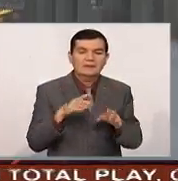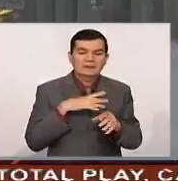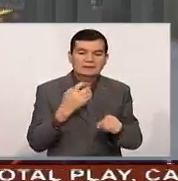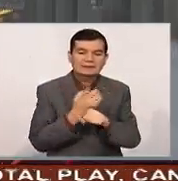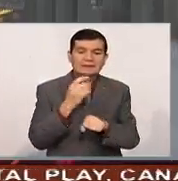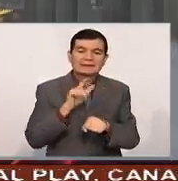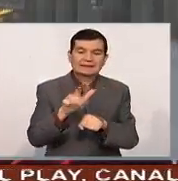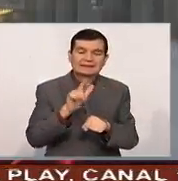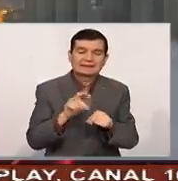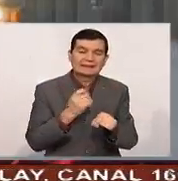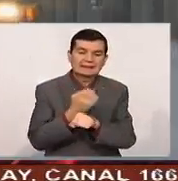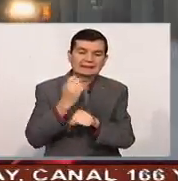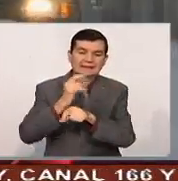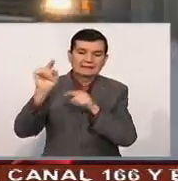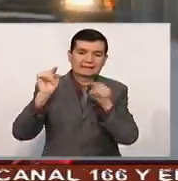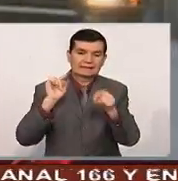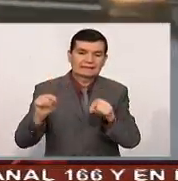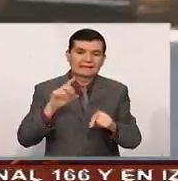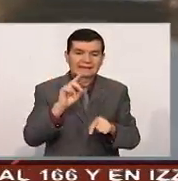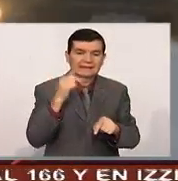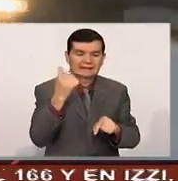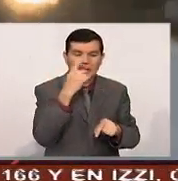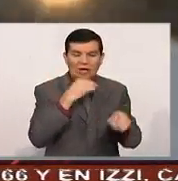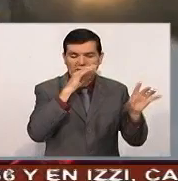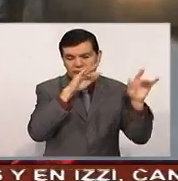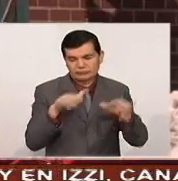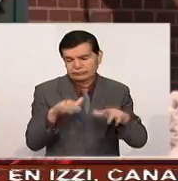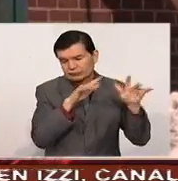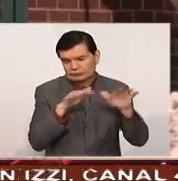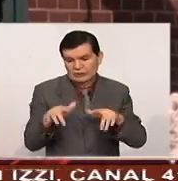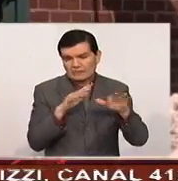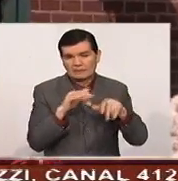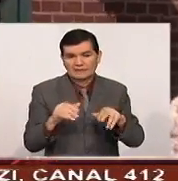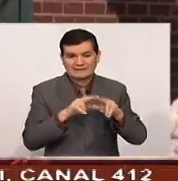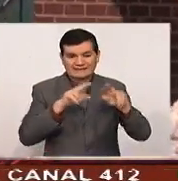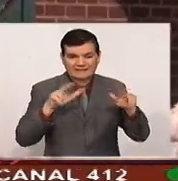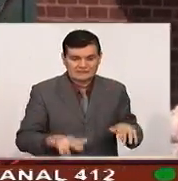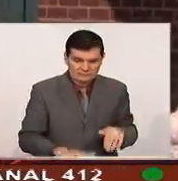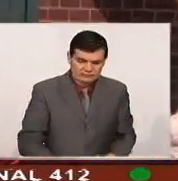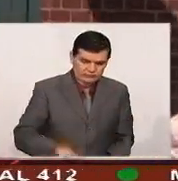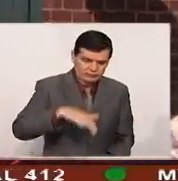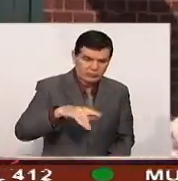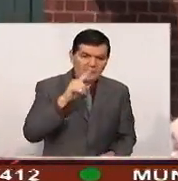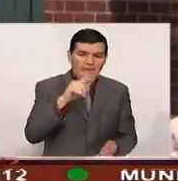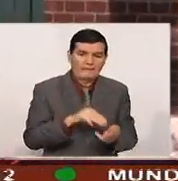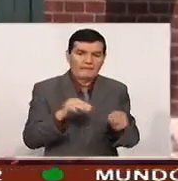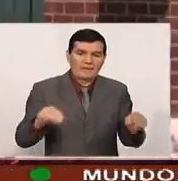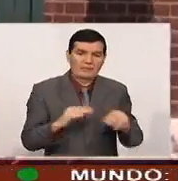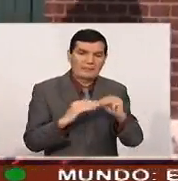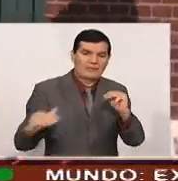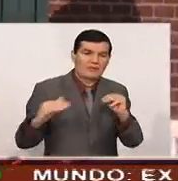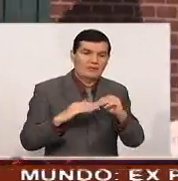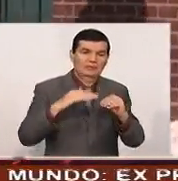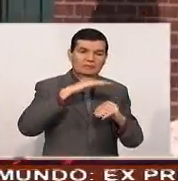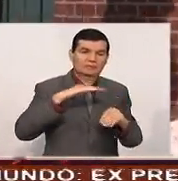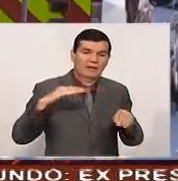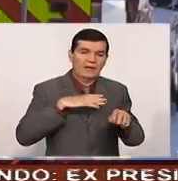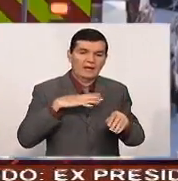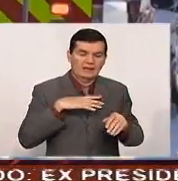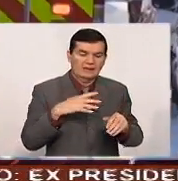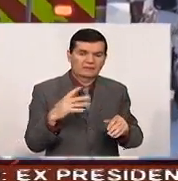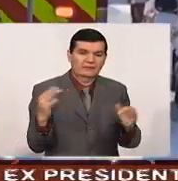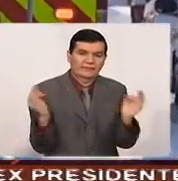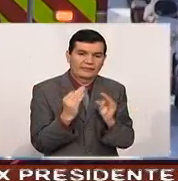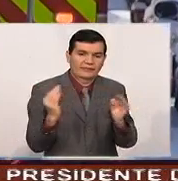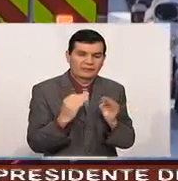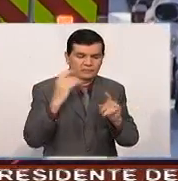estados. Más de 36 horas de nevadas dejaron amplias zonas bajo un manto de hasta 1,5 metros de nieve. Las temperaturas alcanzaron